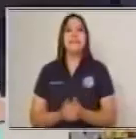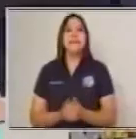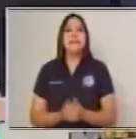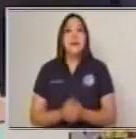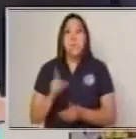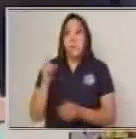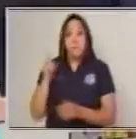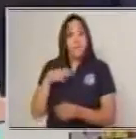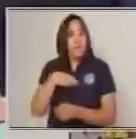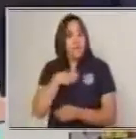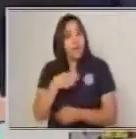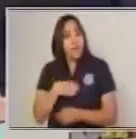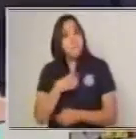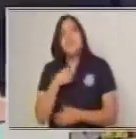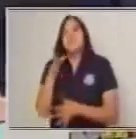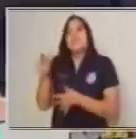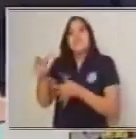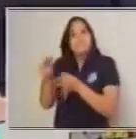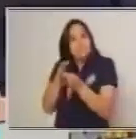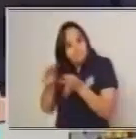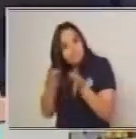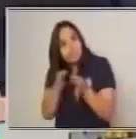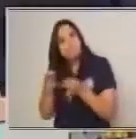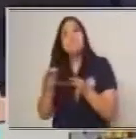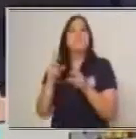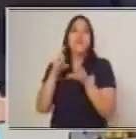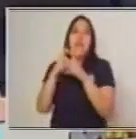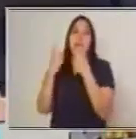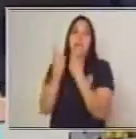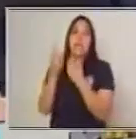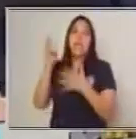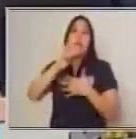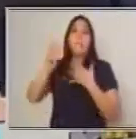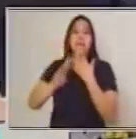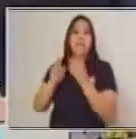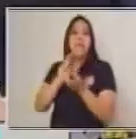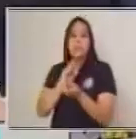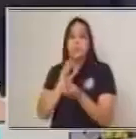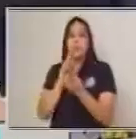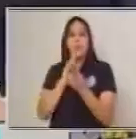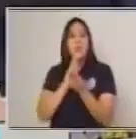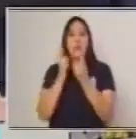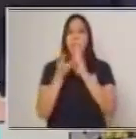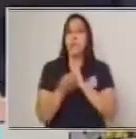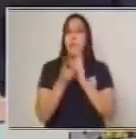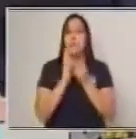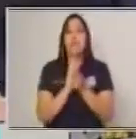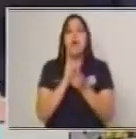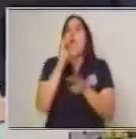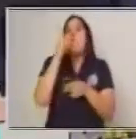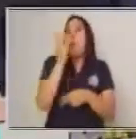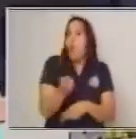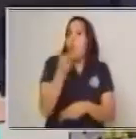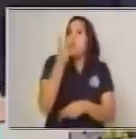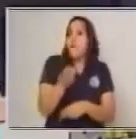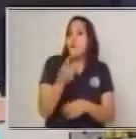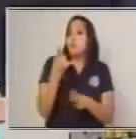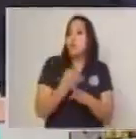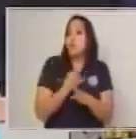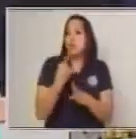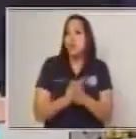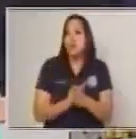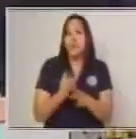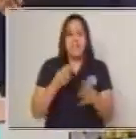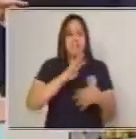La maestra explicó a la clase que el material reciclable se vuelve a usar. Hay material que